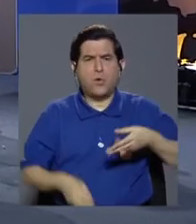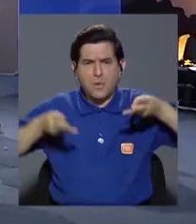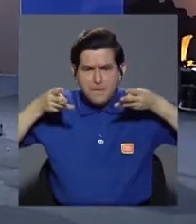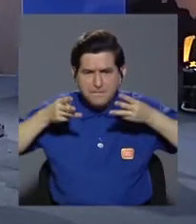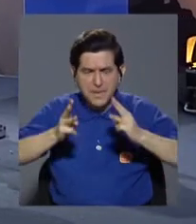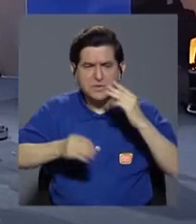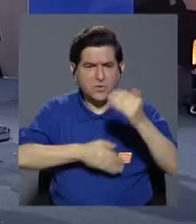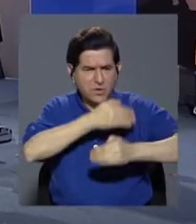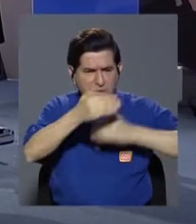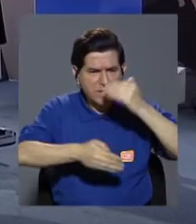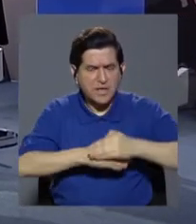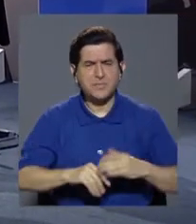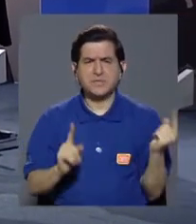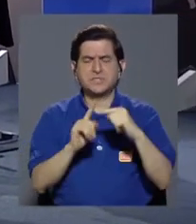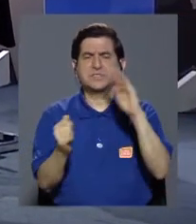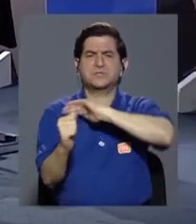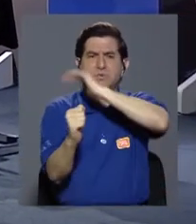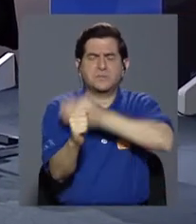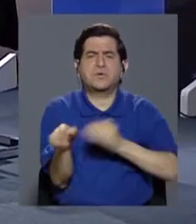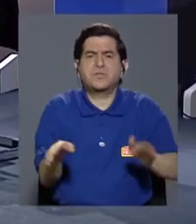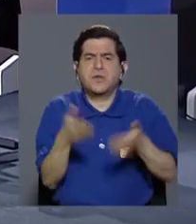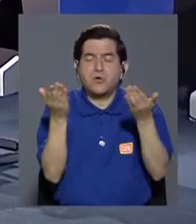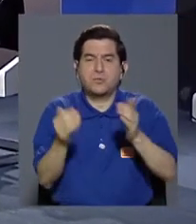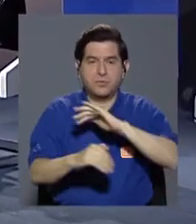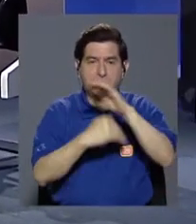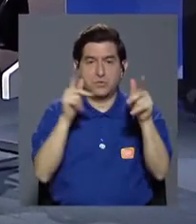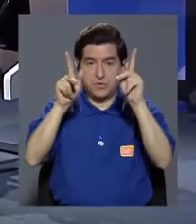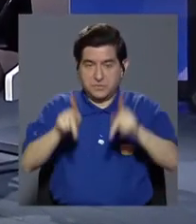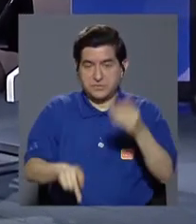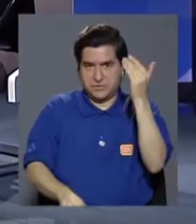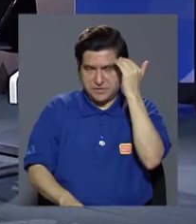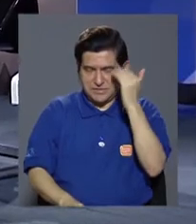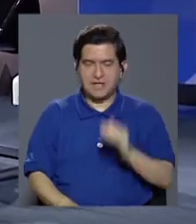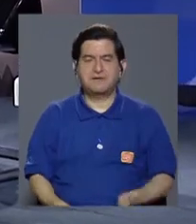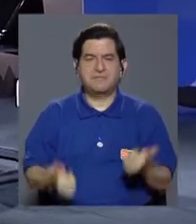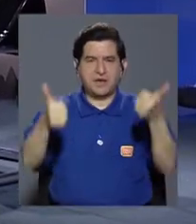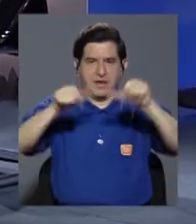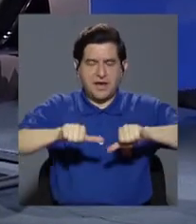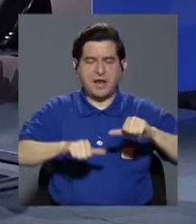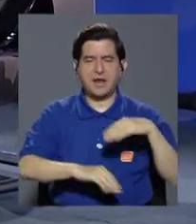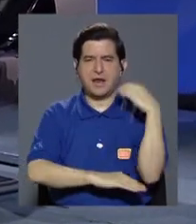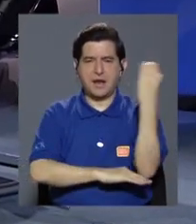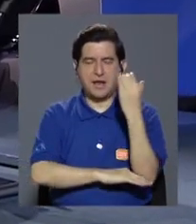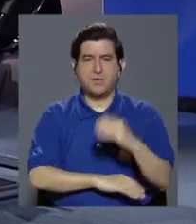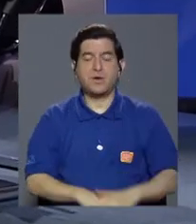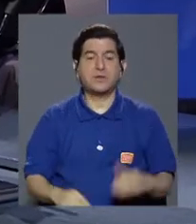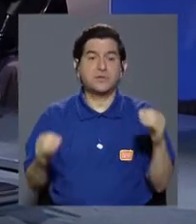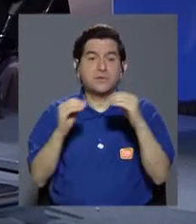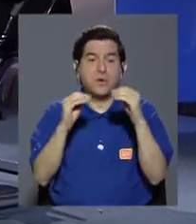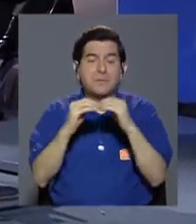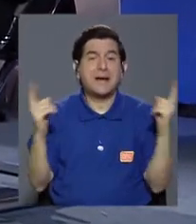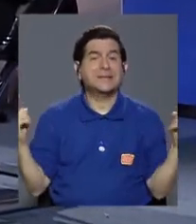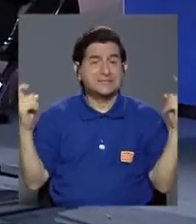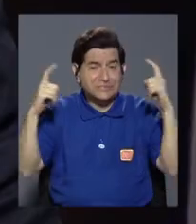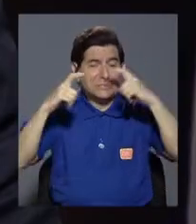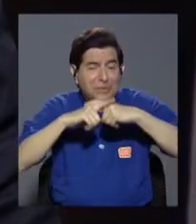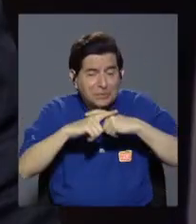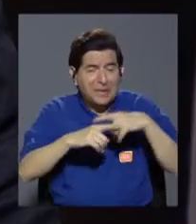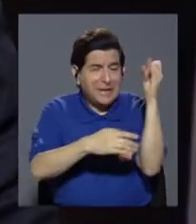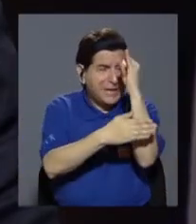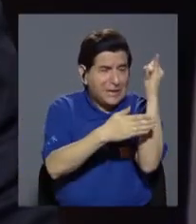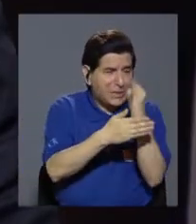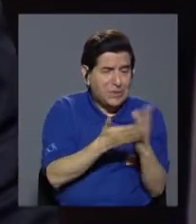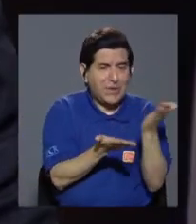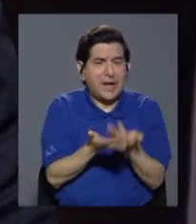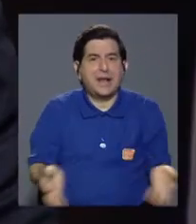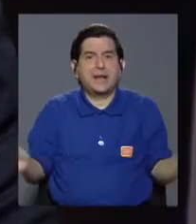poder es importante que todo el mundo sepa que el acuerdo colombiano es probablemente uno de los acuerdos de mayor complejidad en el diseño